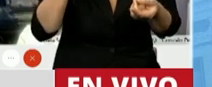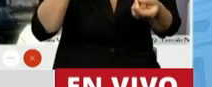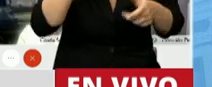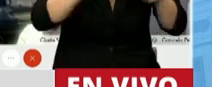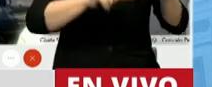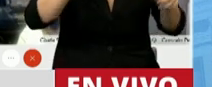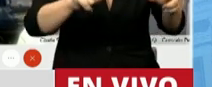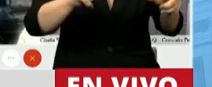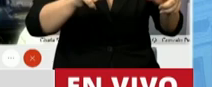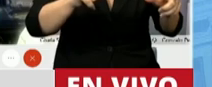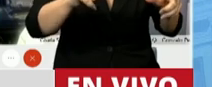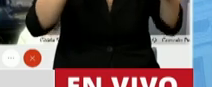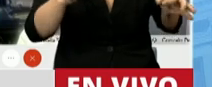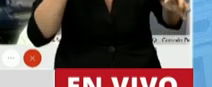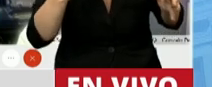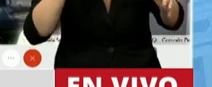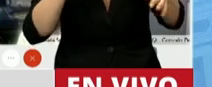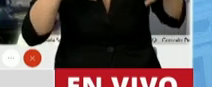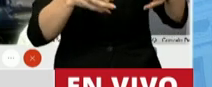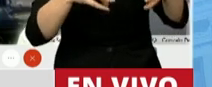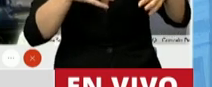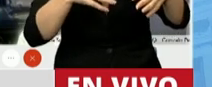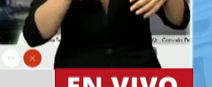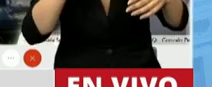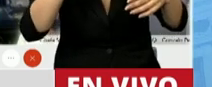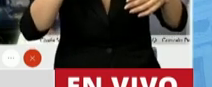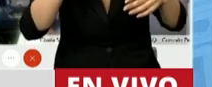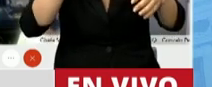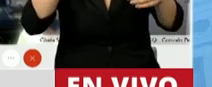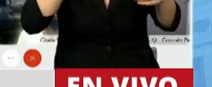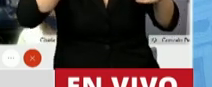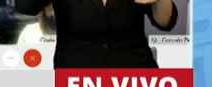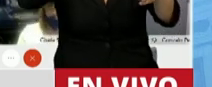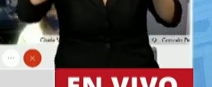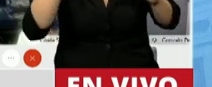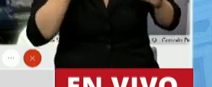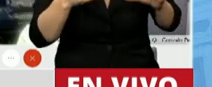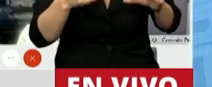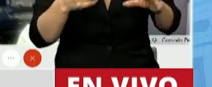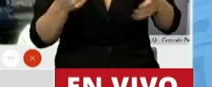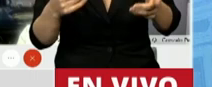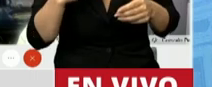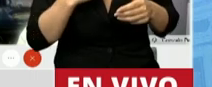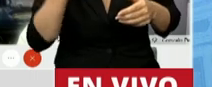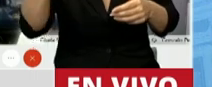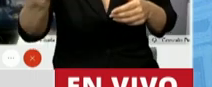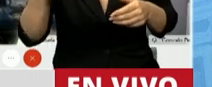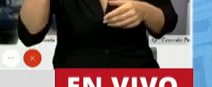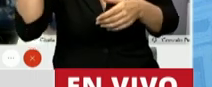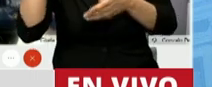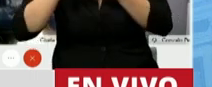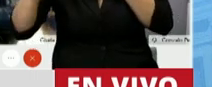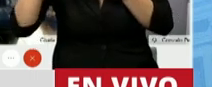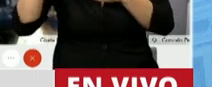mapuches o patotas en el Gran Buenos Aires o como ayer nos decía nuestro diputado Alfredo Schiavone